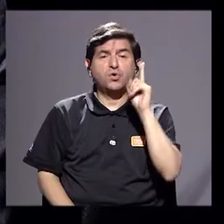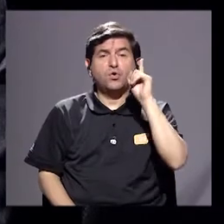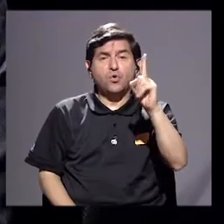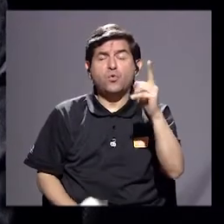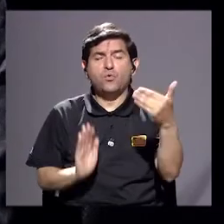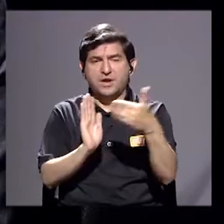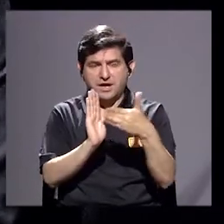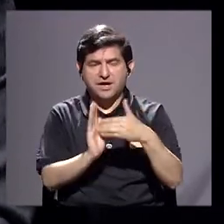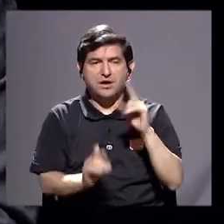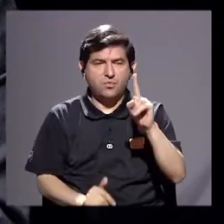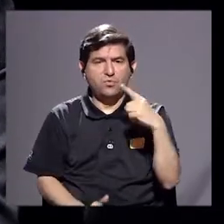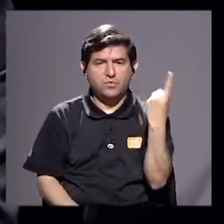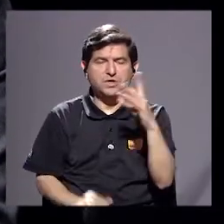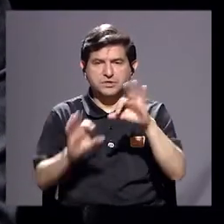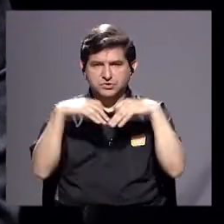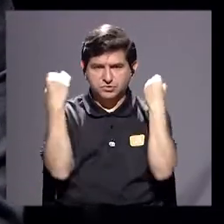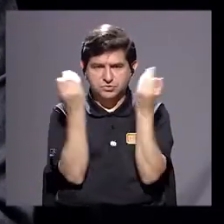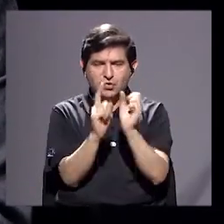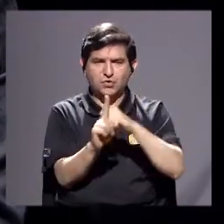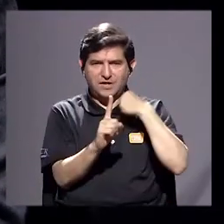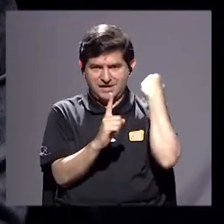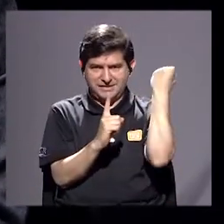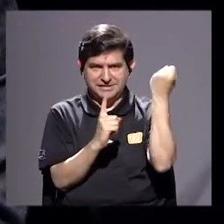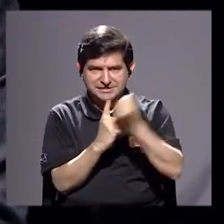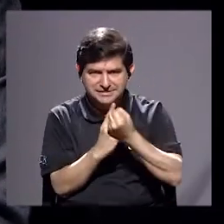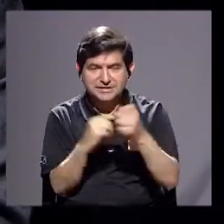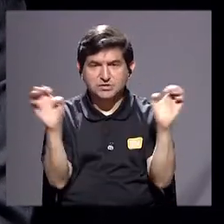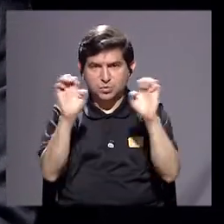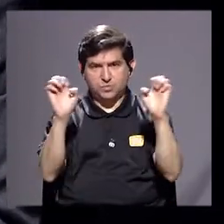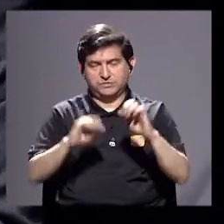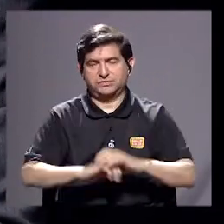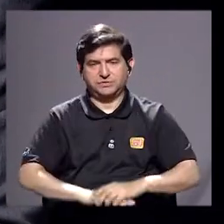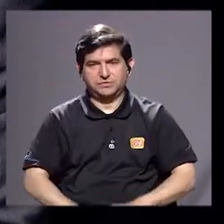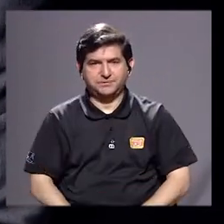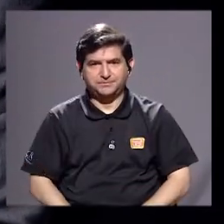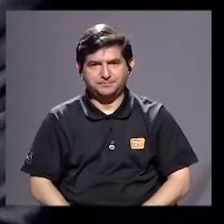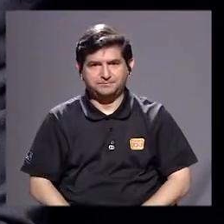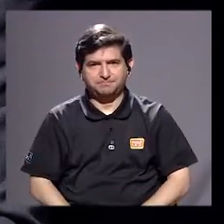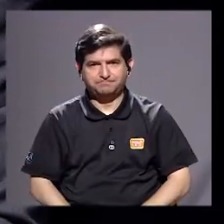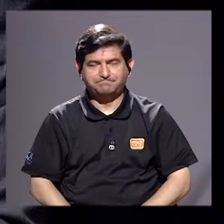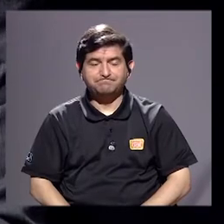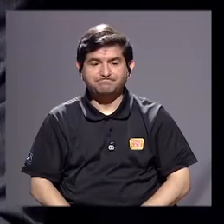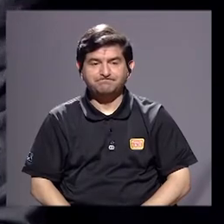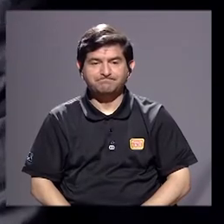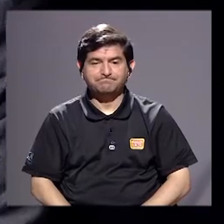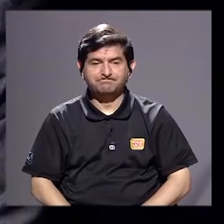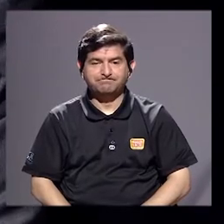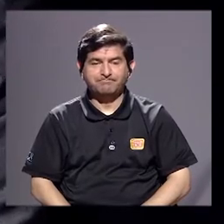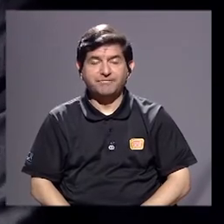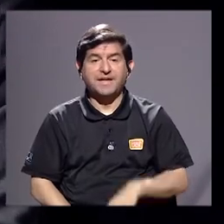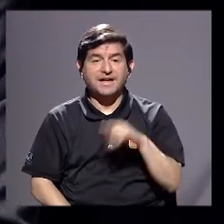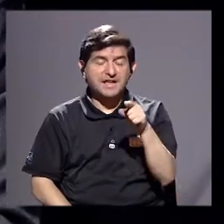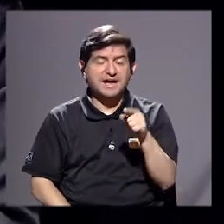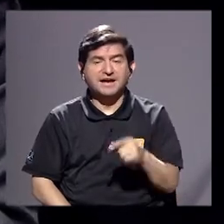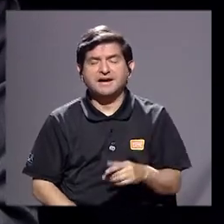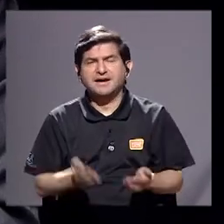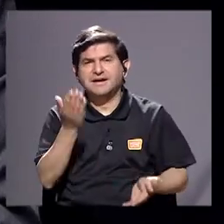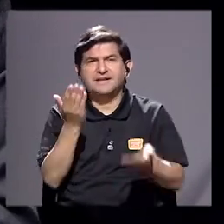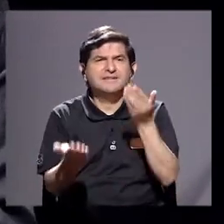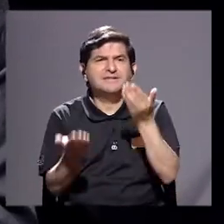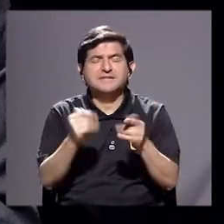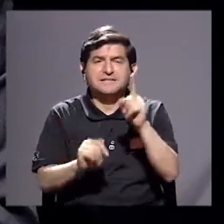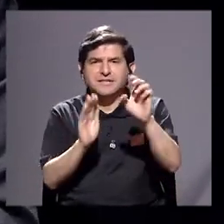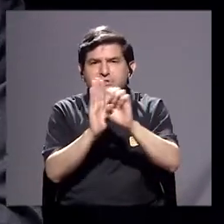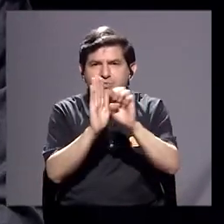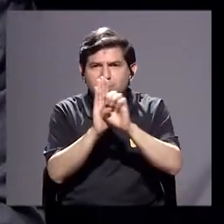sola familia en la que va a entrar en esa condición de emergencia y vamos a perdón vamos a ver aquí voy a dar un ejemplo